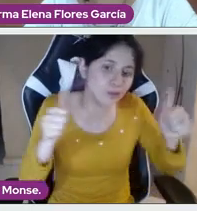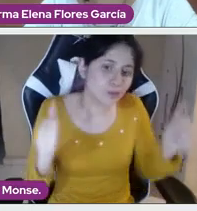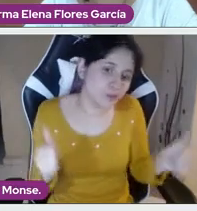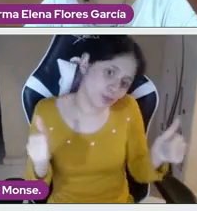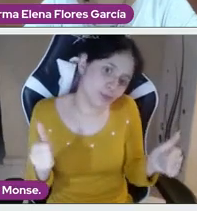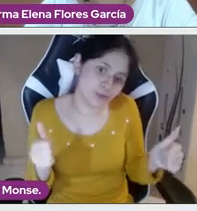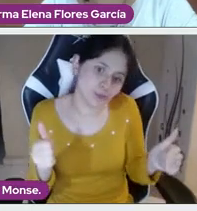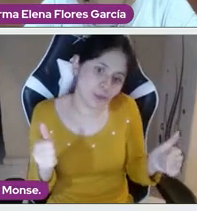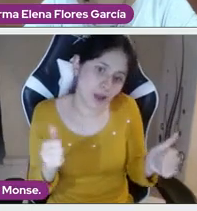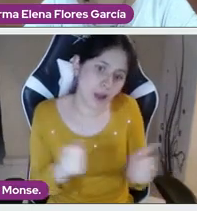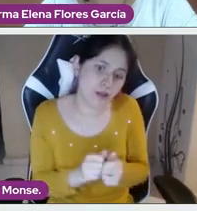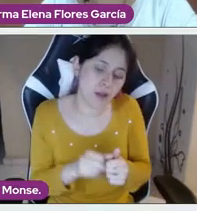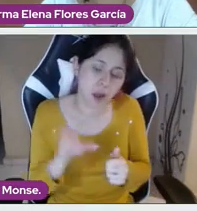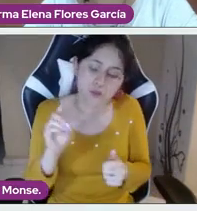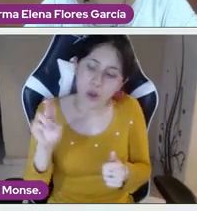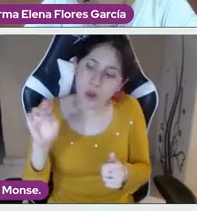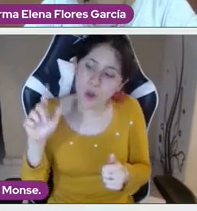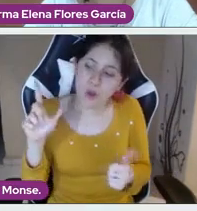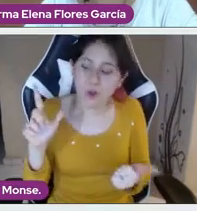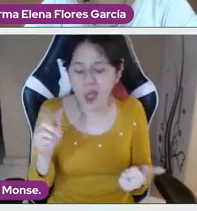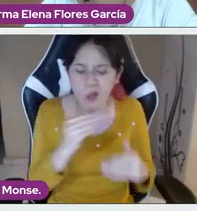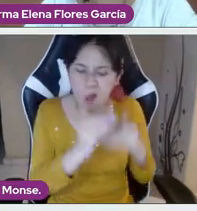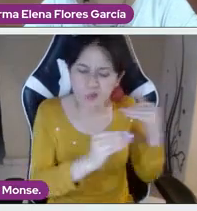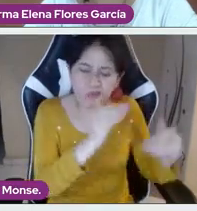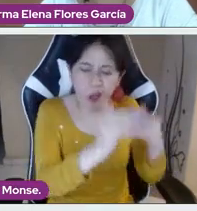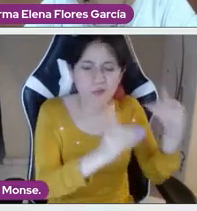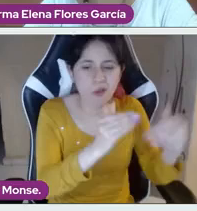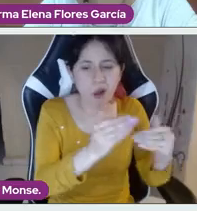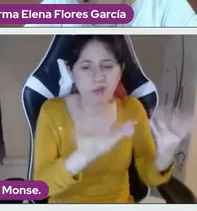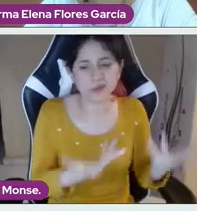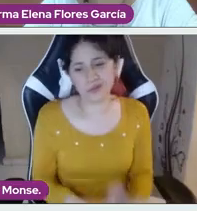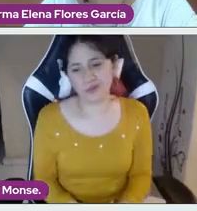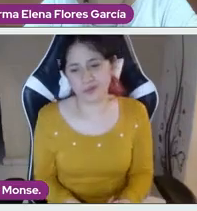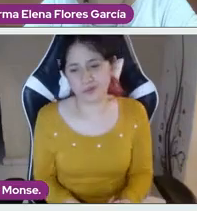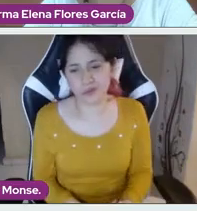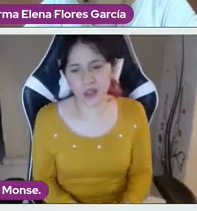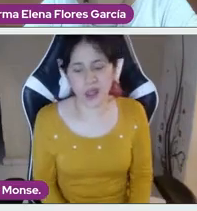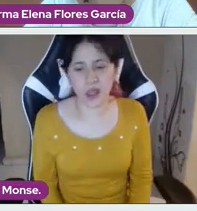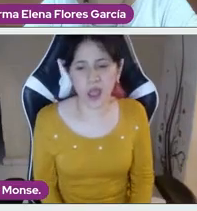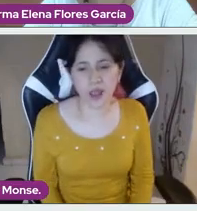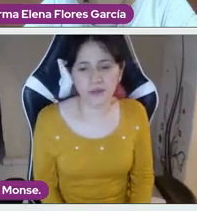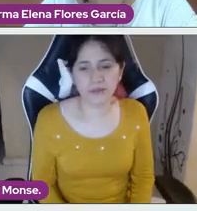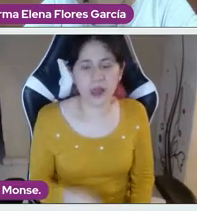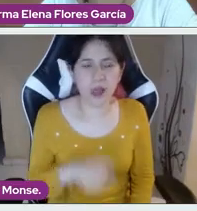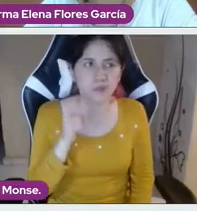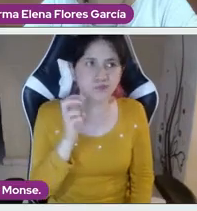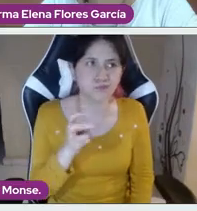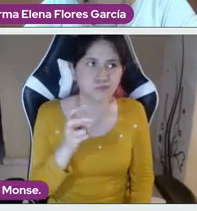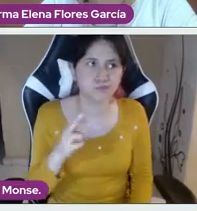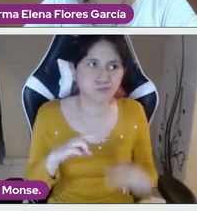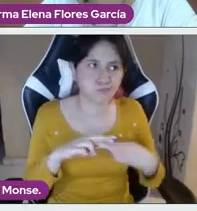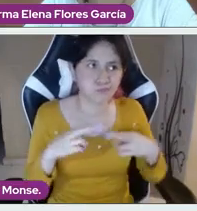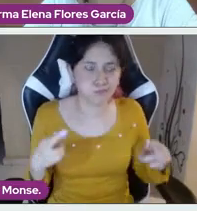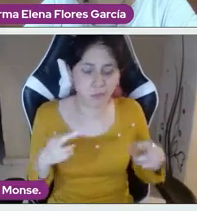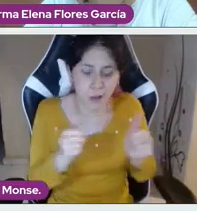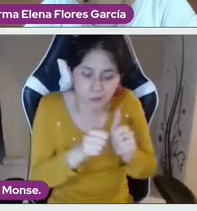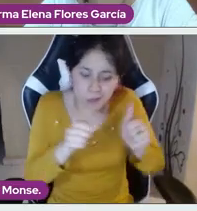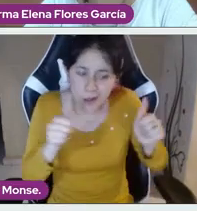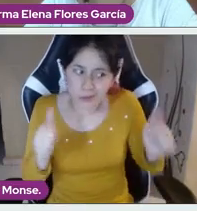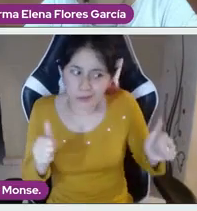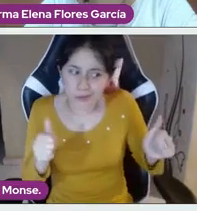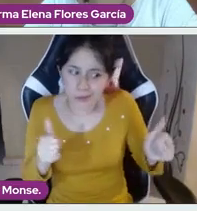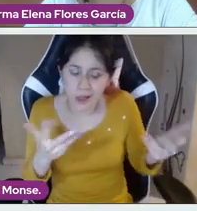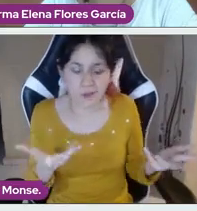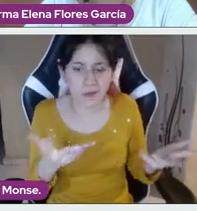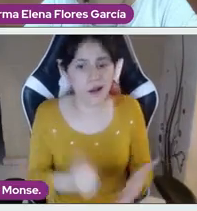cuestiones. Duelo, les decía yo, ¿no? Desapego, vinculación, etcétera, etcétera, etcétera. Entonces,